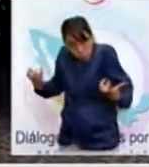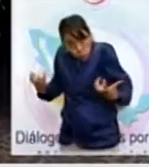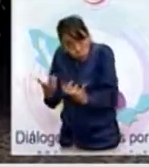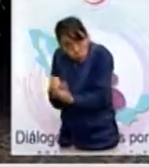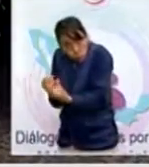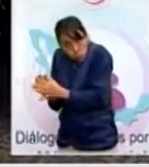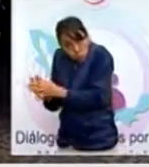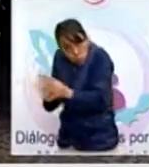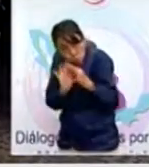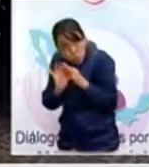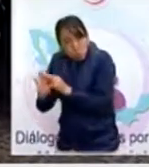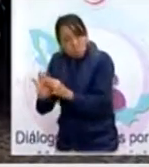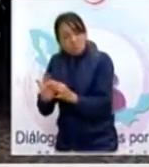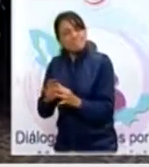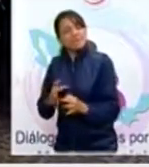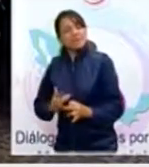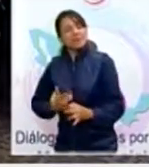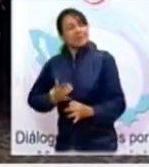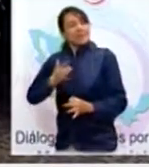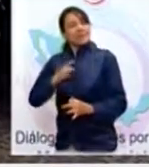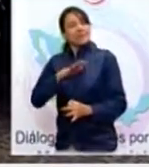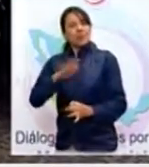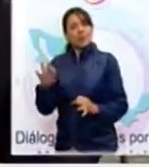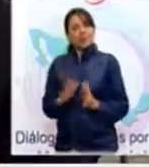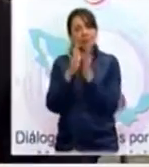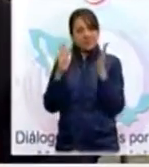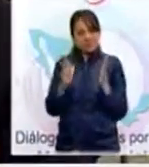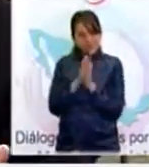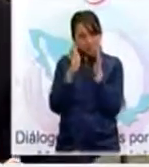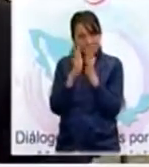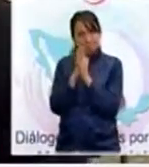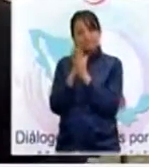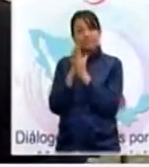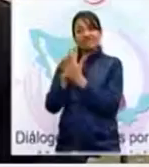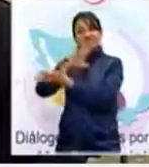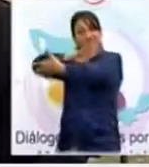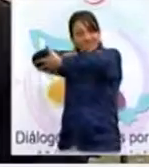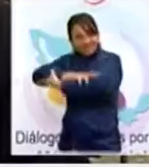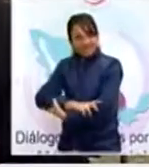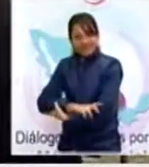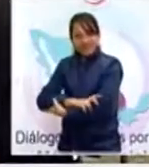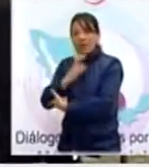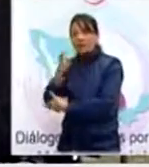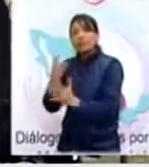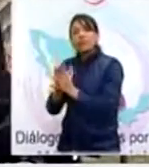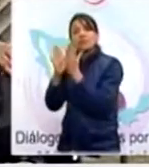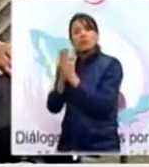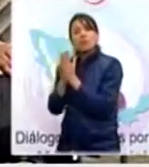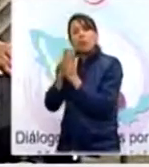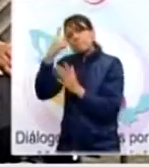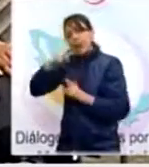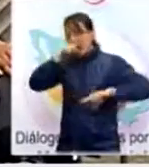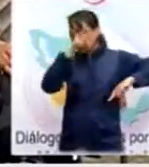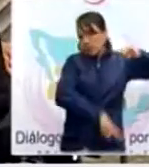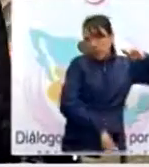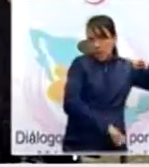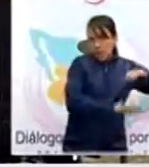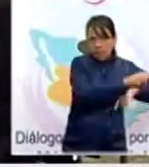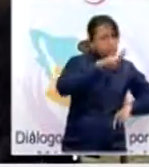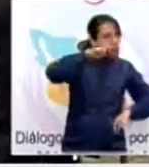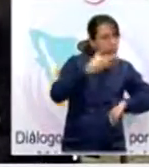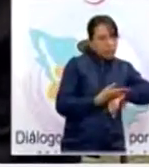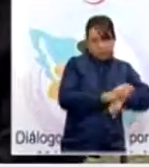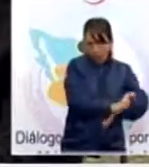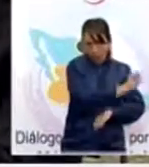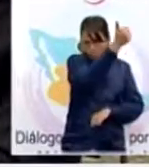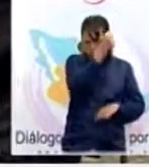poderse blindar. Ahora, la sociedad o la participación ciudadana no suplanta tareas, únicamente legitima acciones nombrando